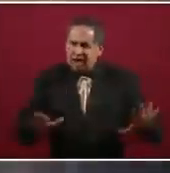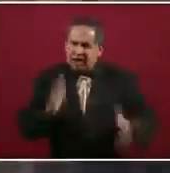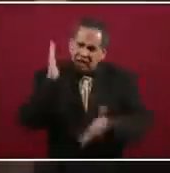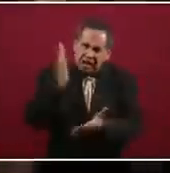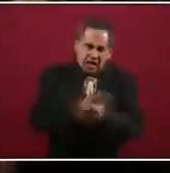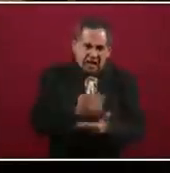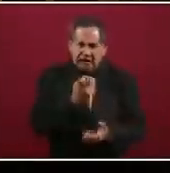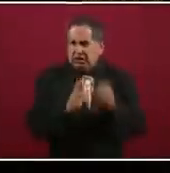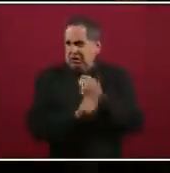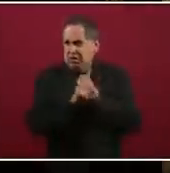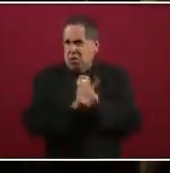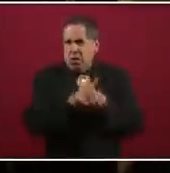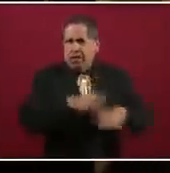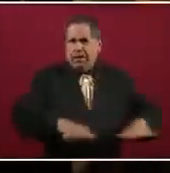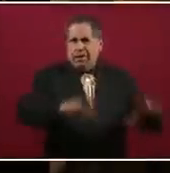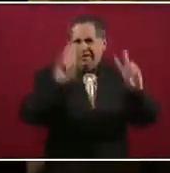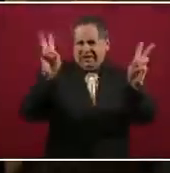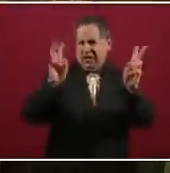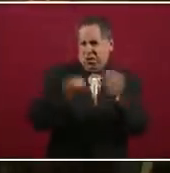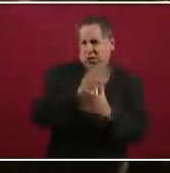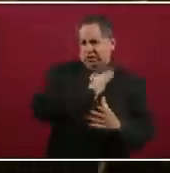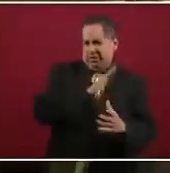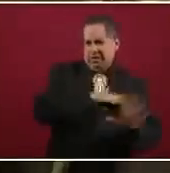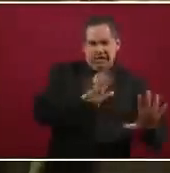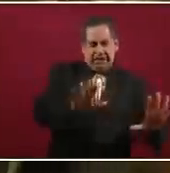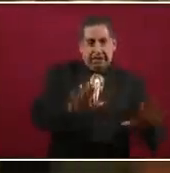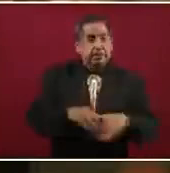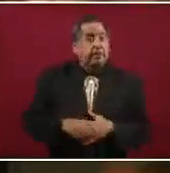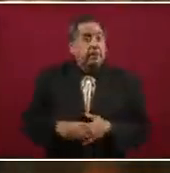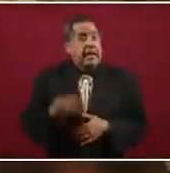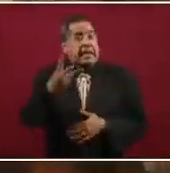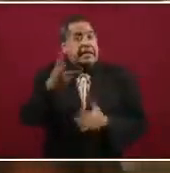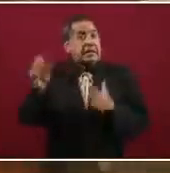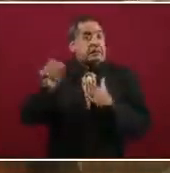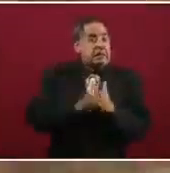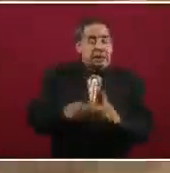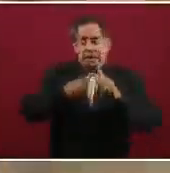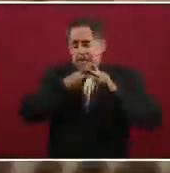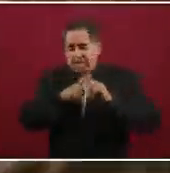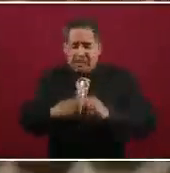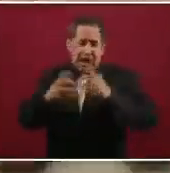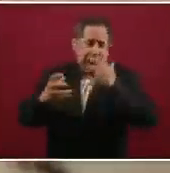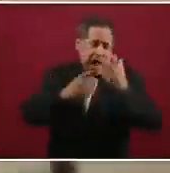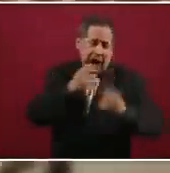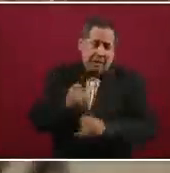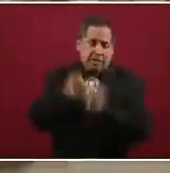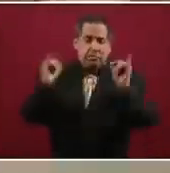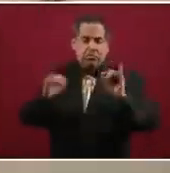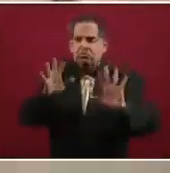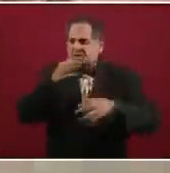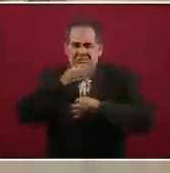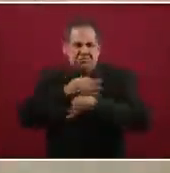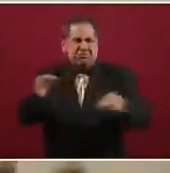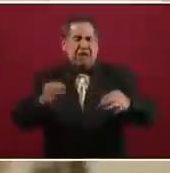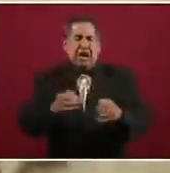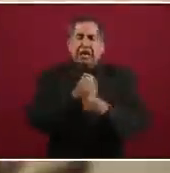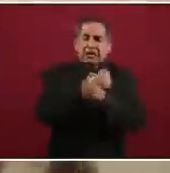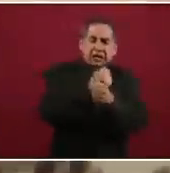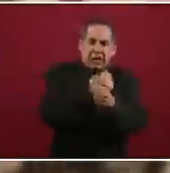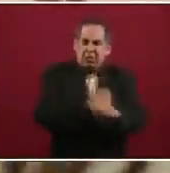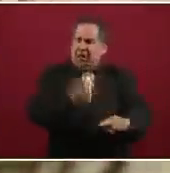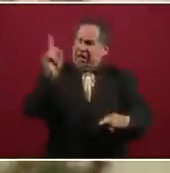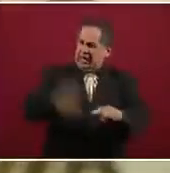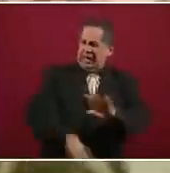profundos de la sociedad novohispana. Apenas 3 meses después de iniciada la insurrección, abolió la esclavitud y dictó las